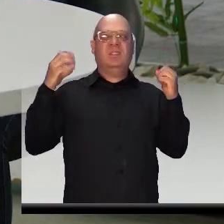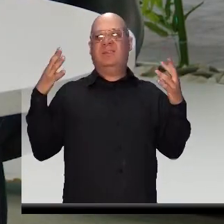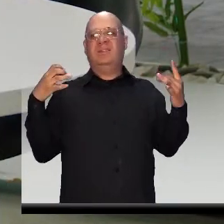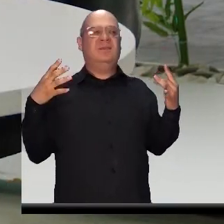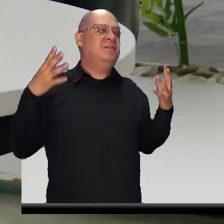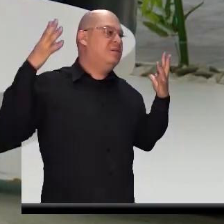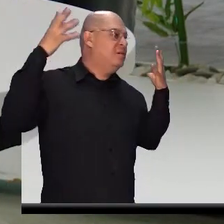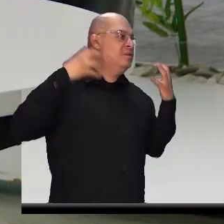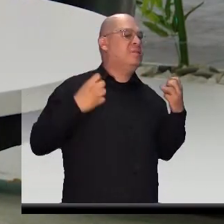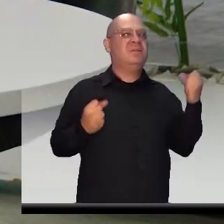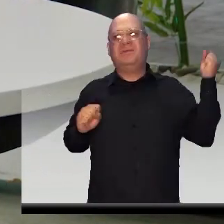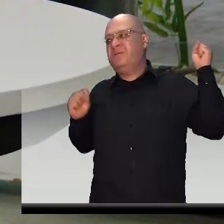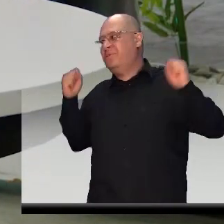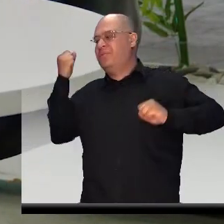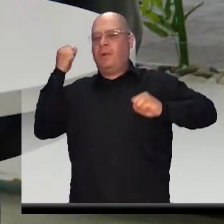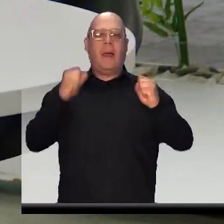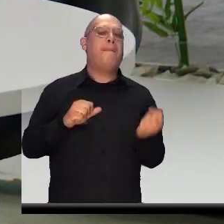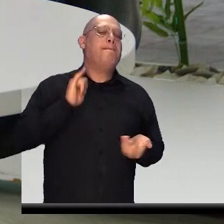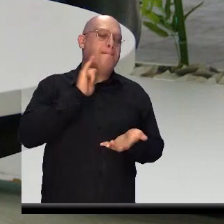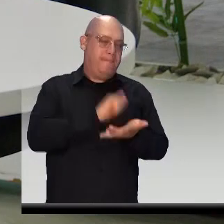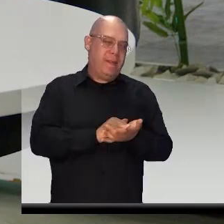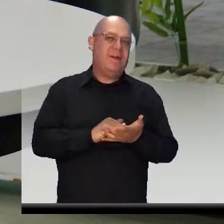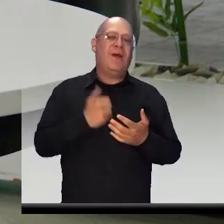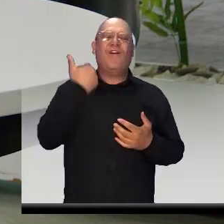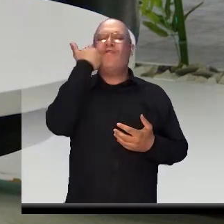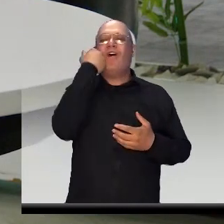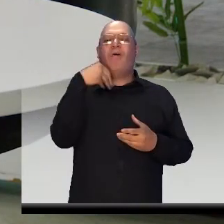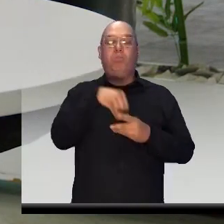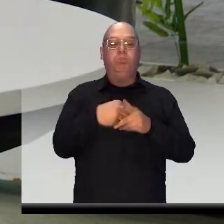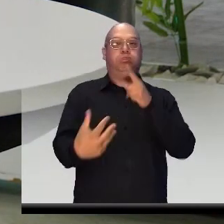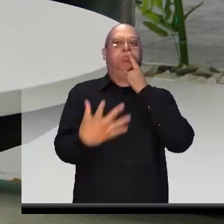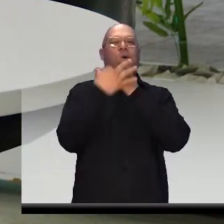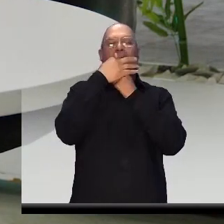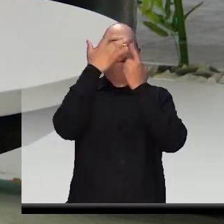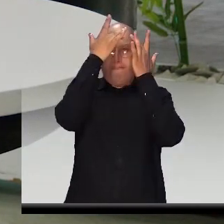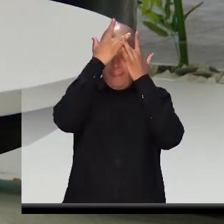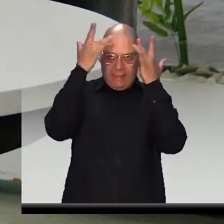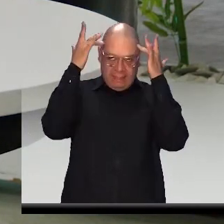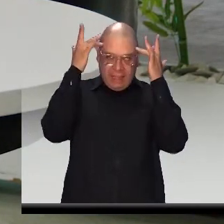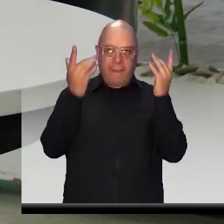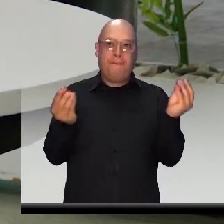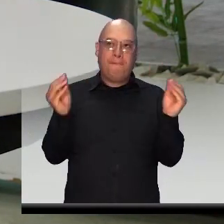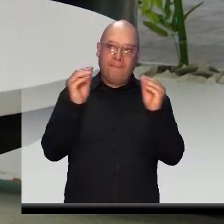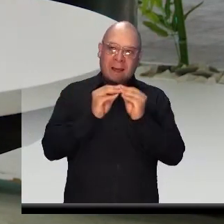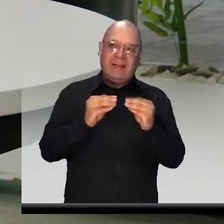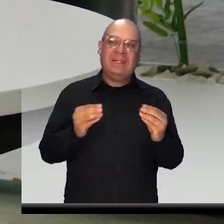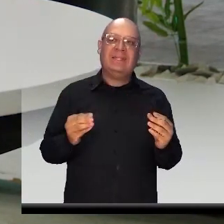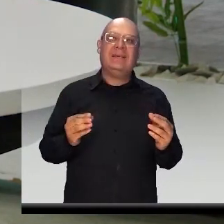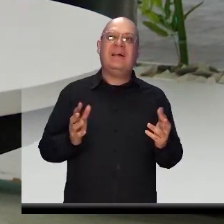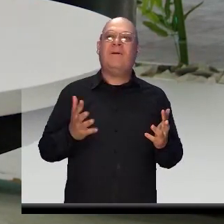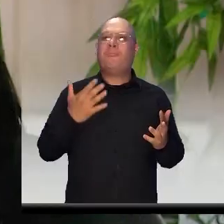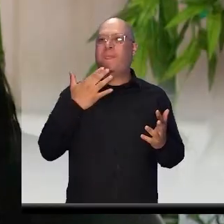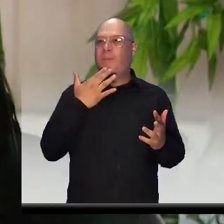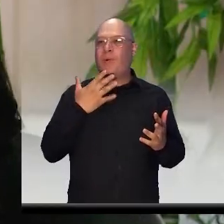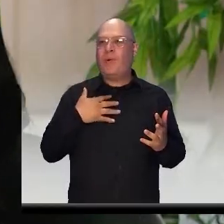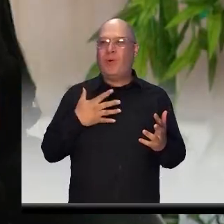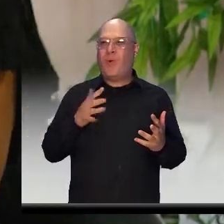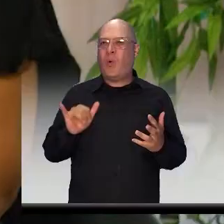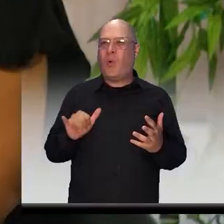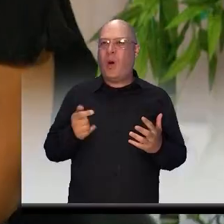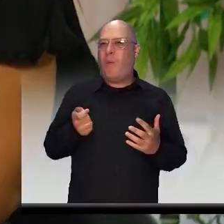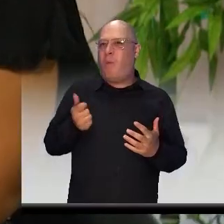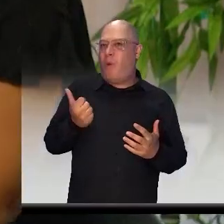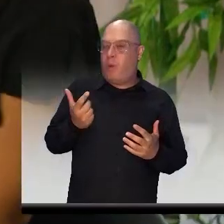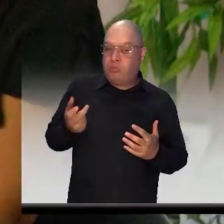sabes, eso también hace parte del cuadro de enfermedades de tipo mental. Y cuando hay que hacer migraciones forzadas, así sea momentáneas, y